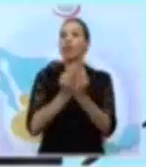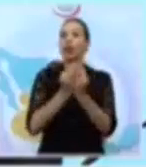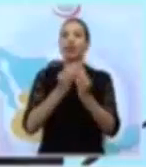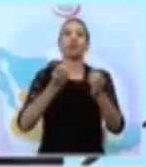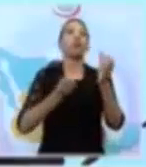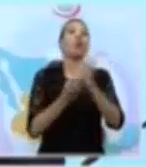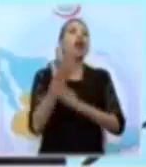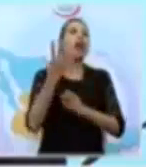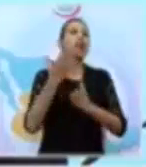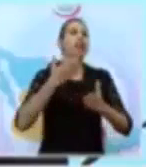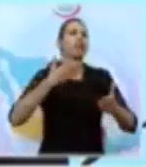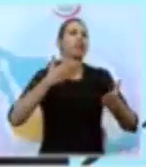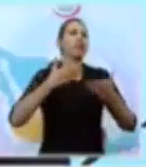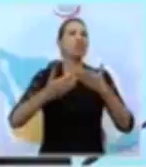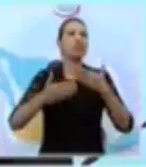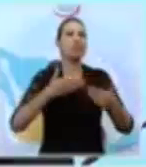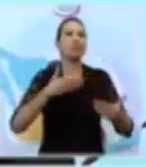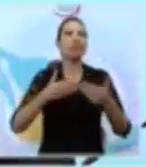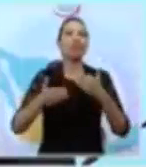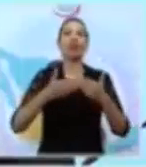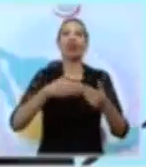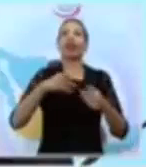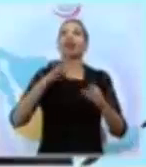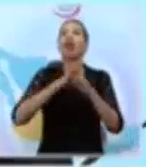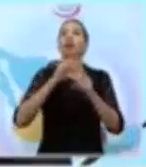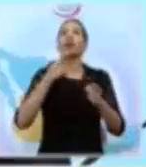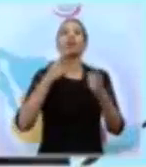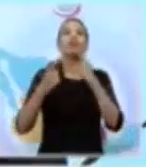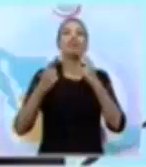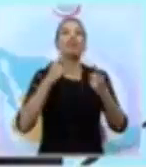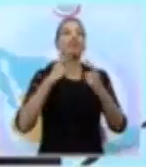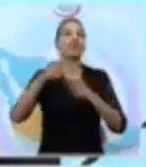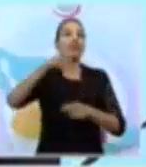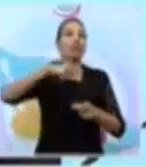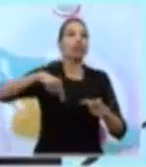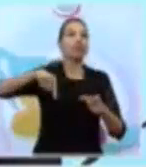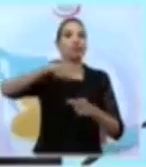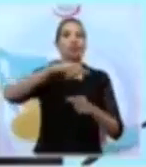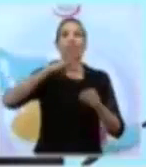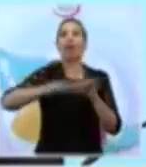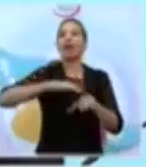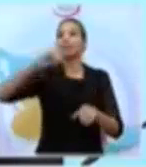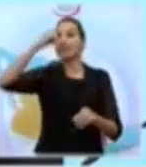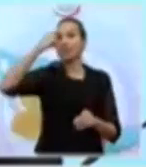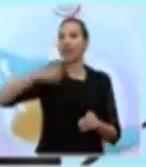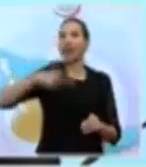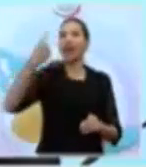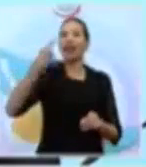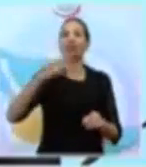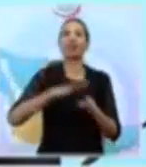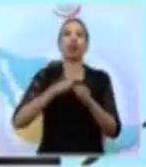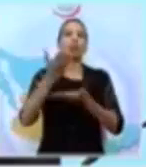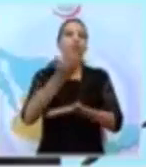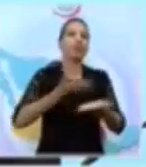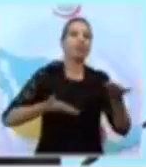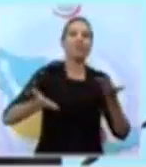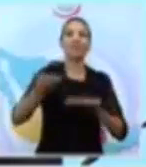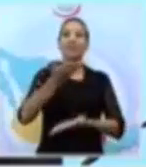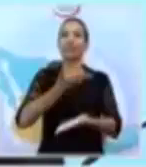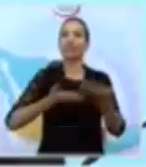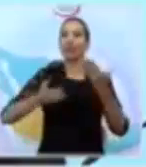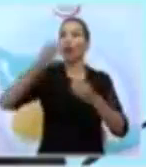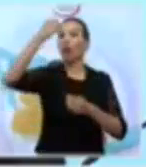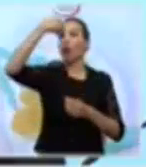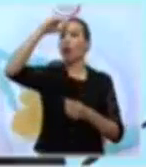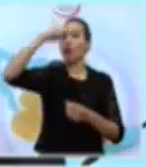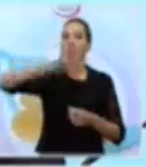innovador y de una dinámica que facilita este intercambio de